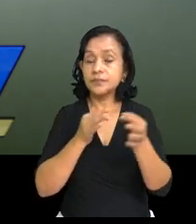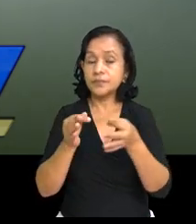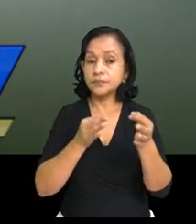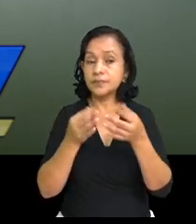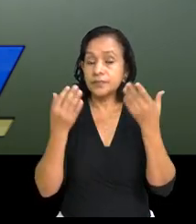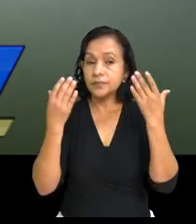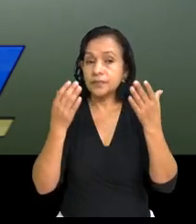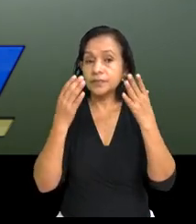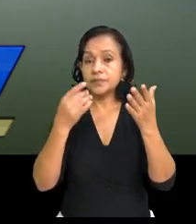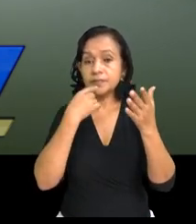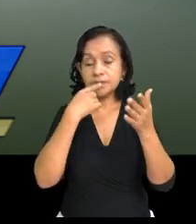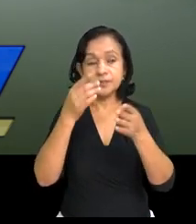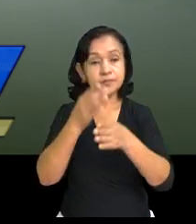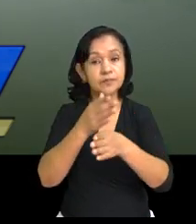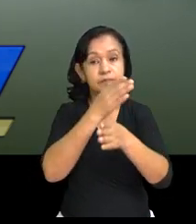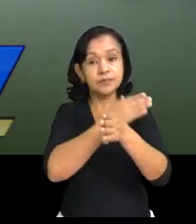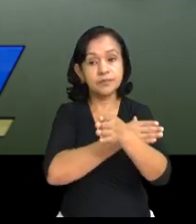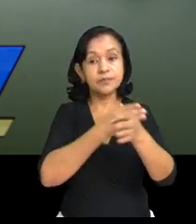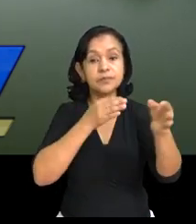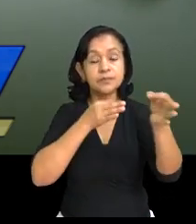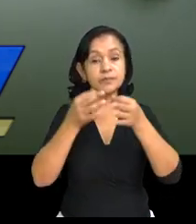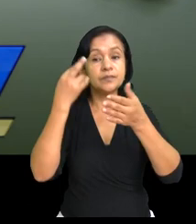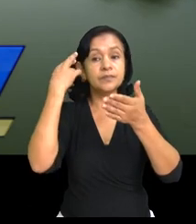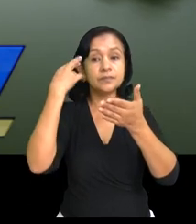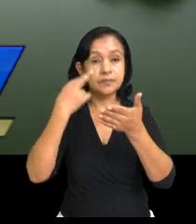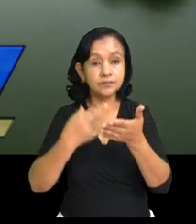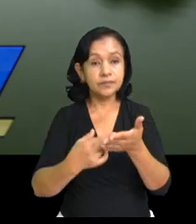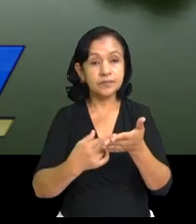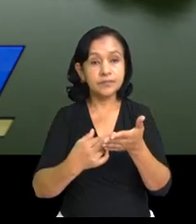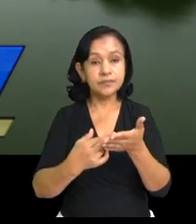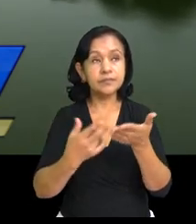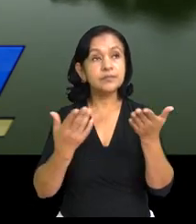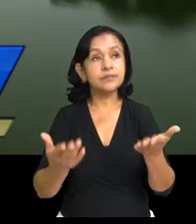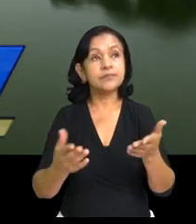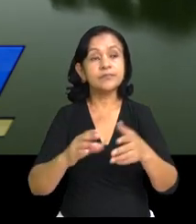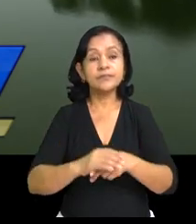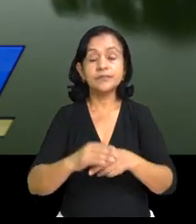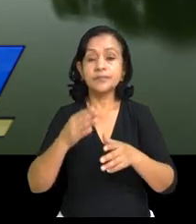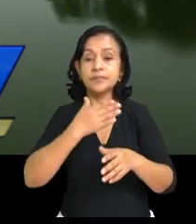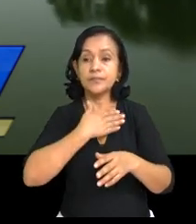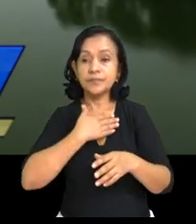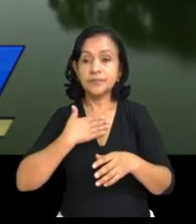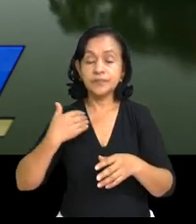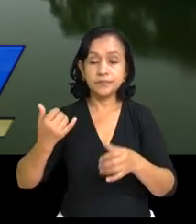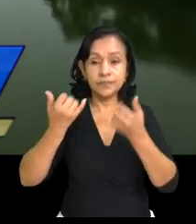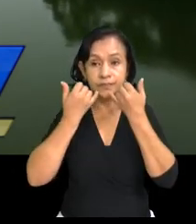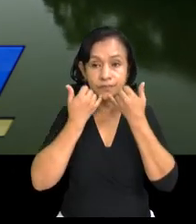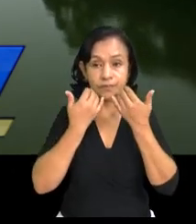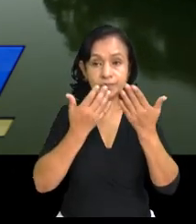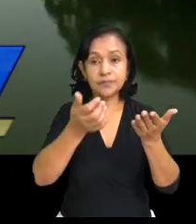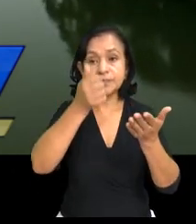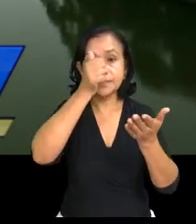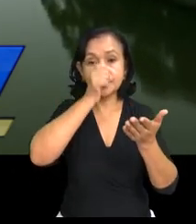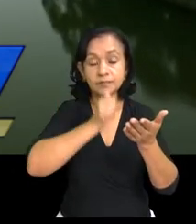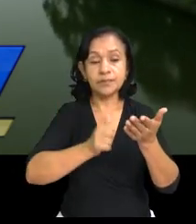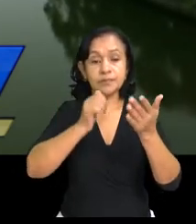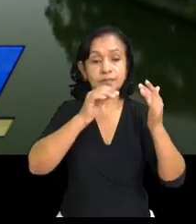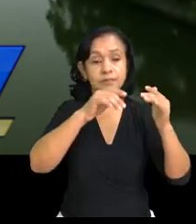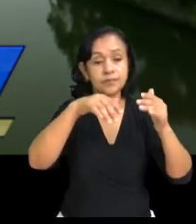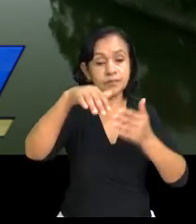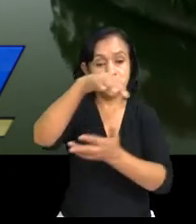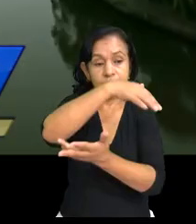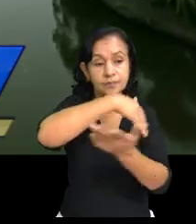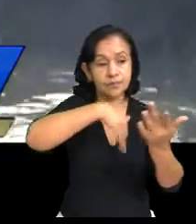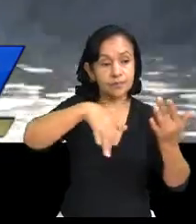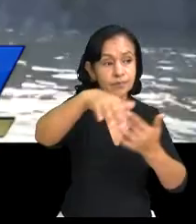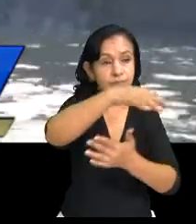hay una cosa que mencionaba y que la voy a recordar. Por favor, adelante. Mejorar y aumentar la información sobre el agua y su entorno. Okay.